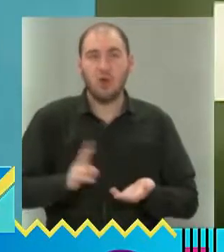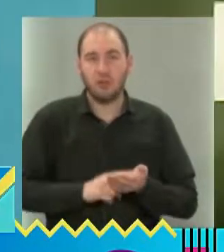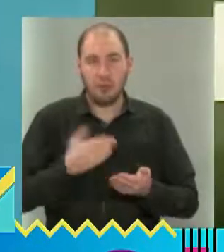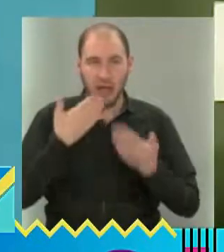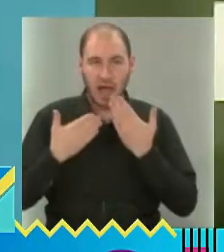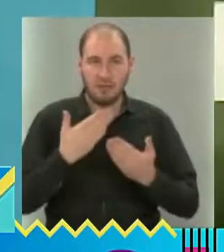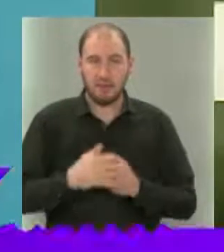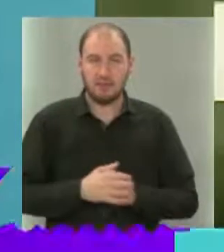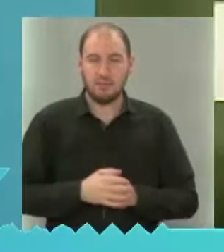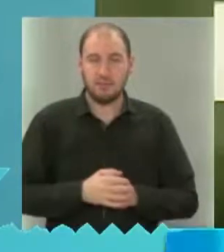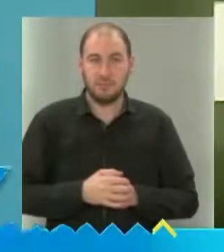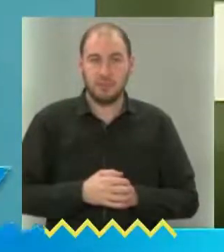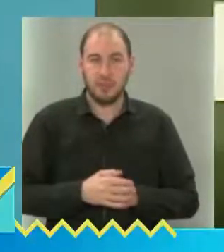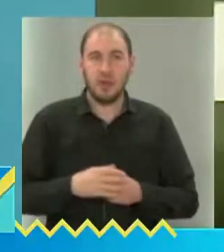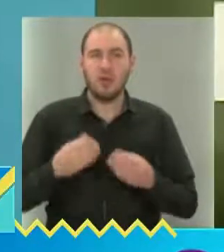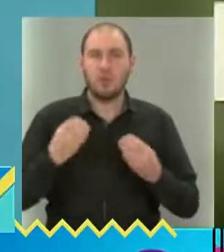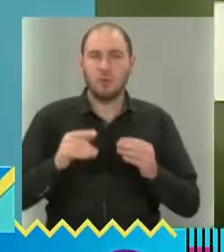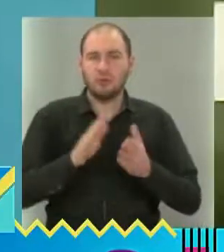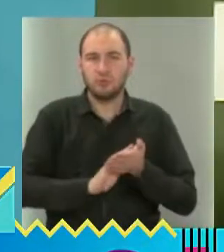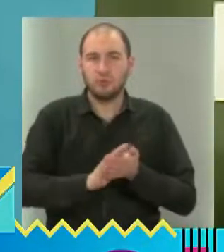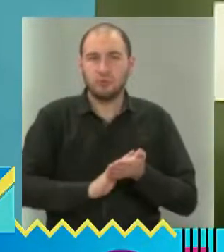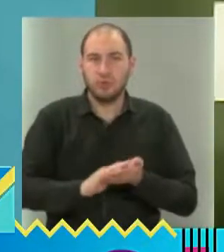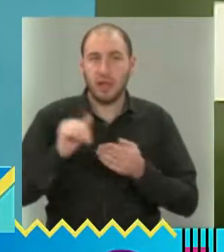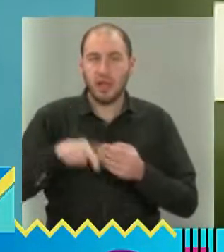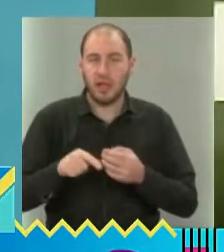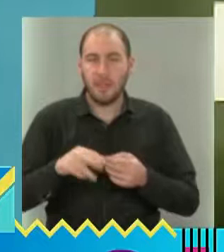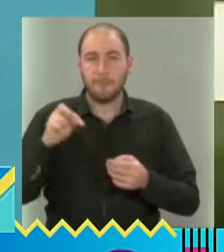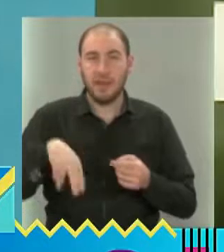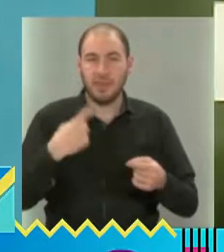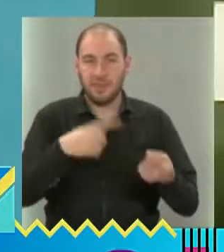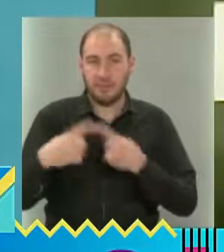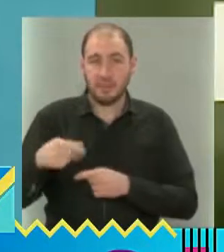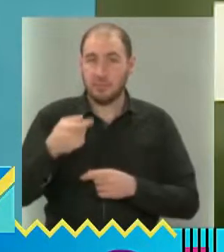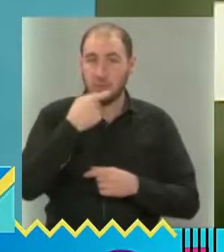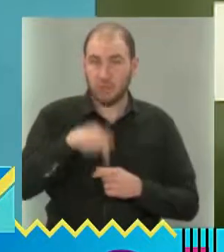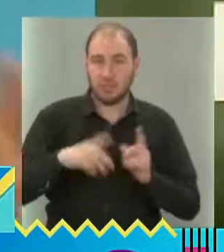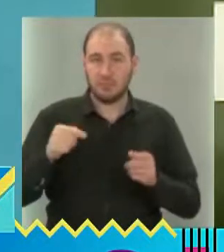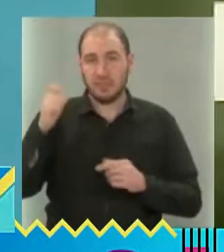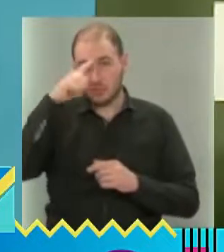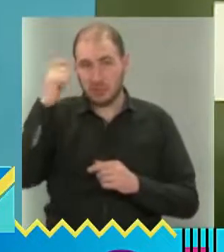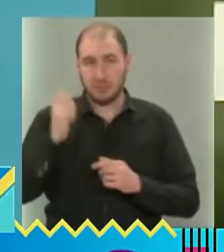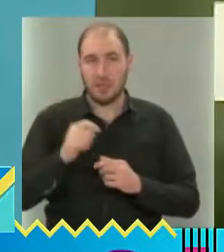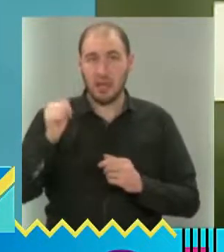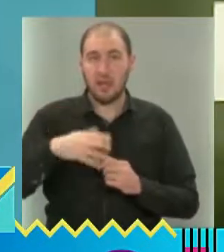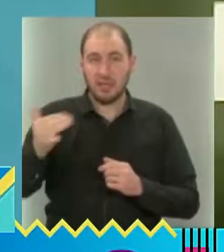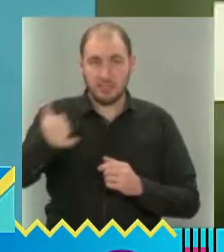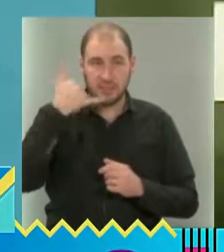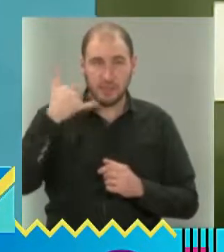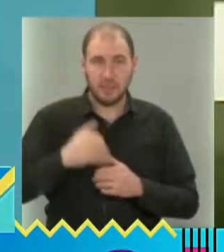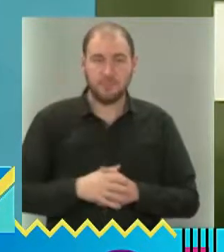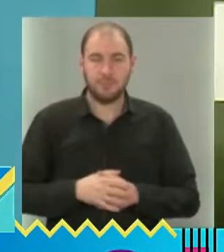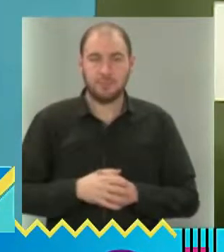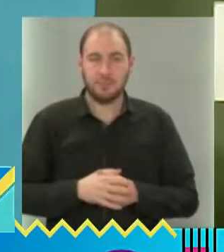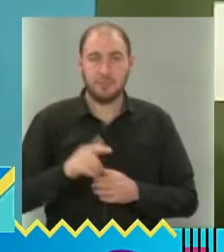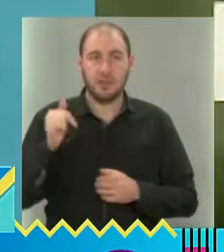por supuesto, y bueno, y cómo se puede contrarrestar esto a través de las distintas políticas, tanto provinciales como nacionales. Nos vamos a ir a una llamada